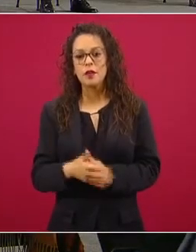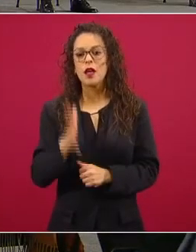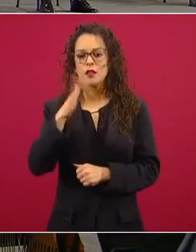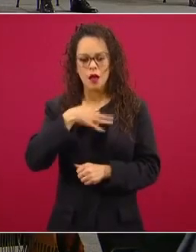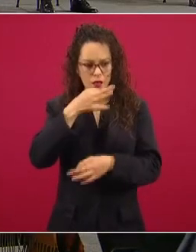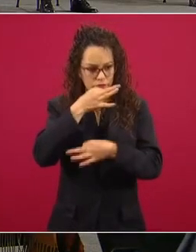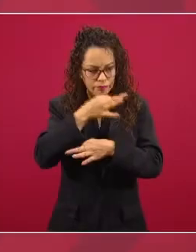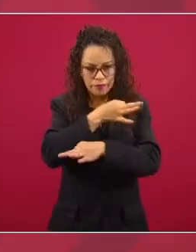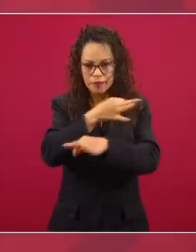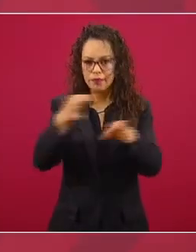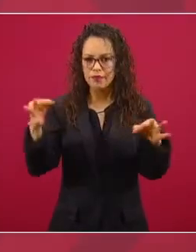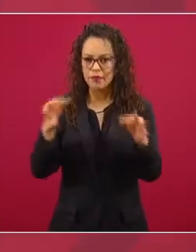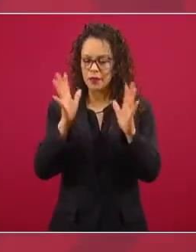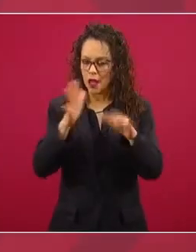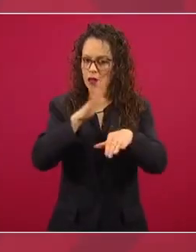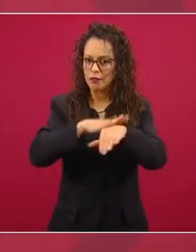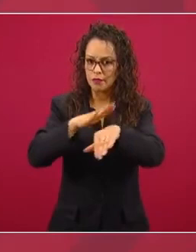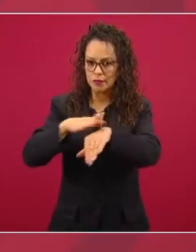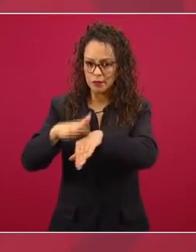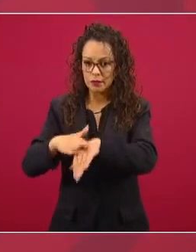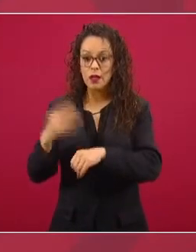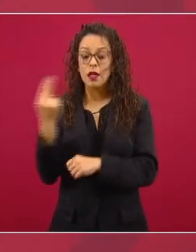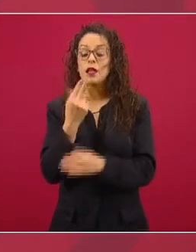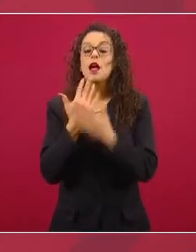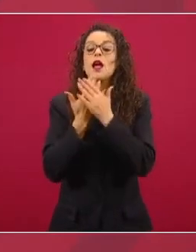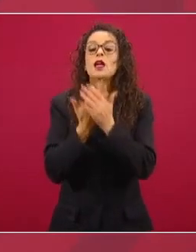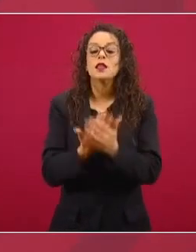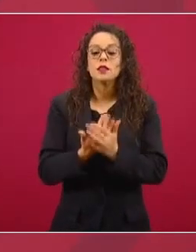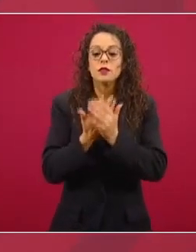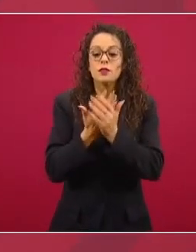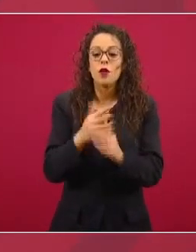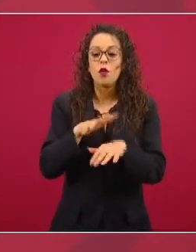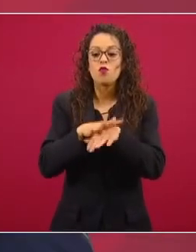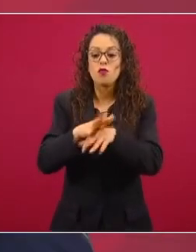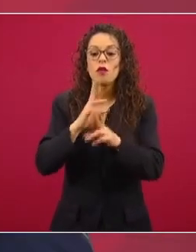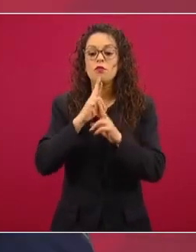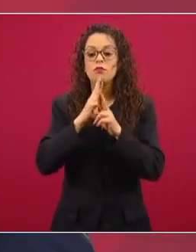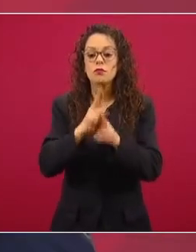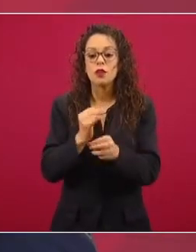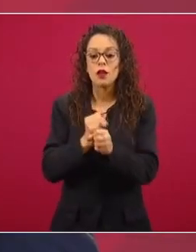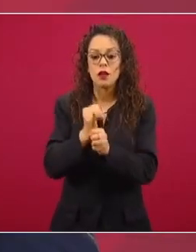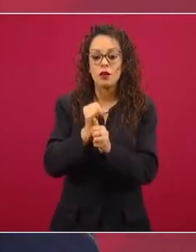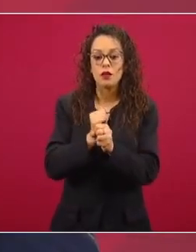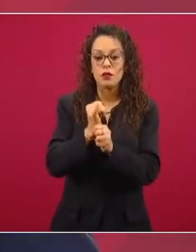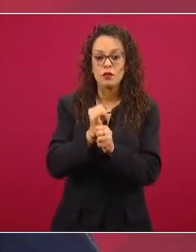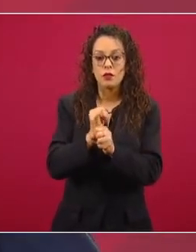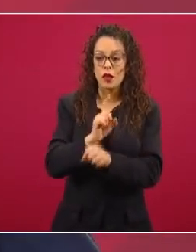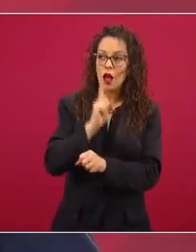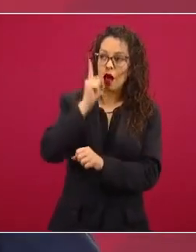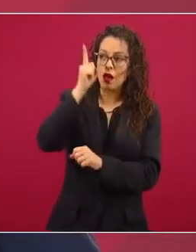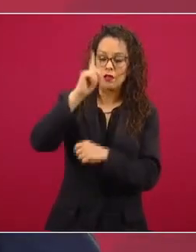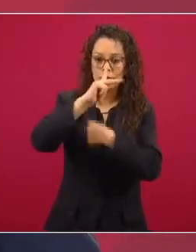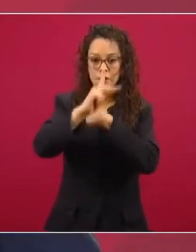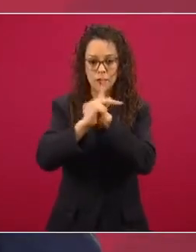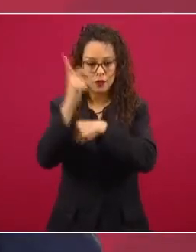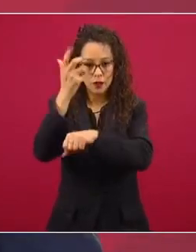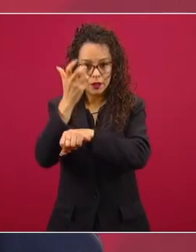conocer. Vamos a esperar el resultado de la investigación en Estados